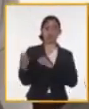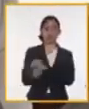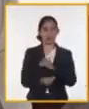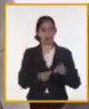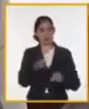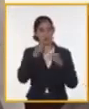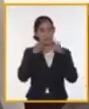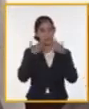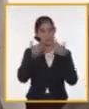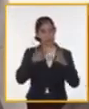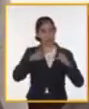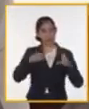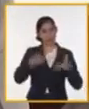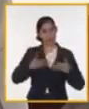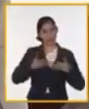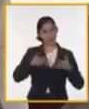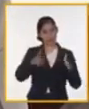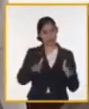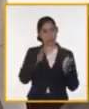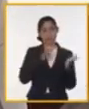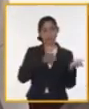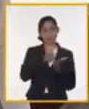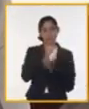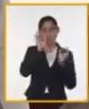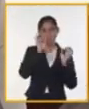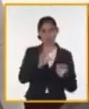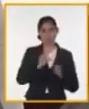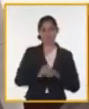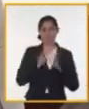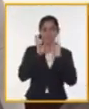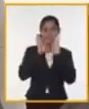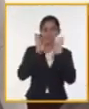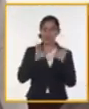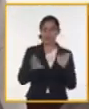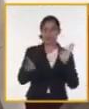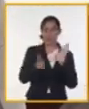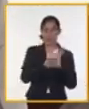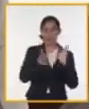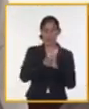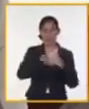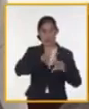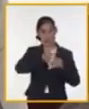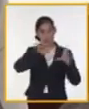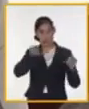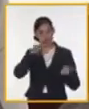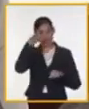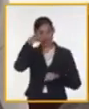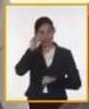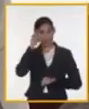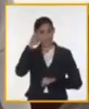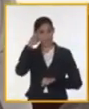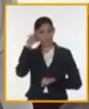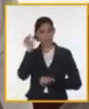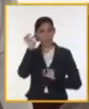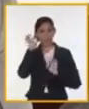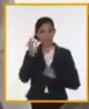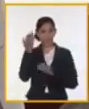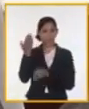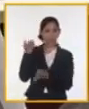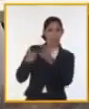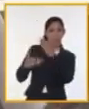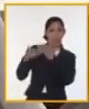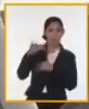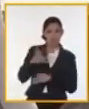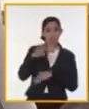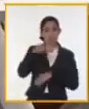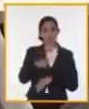esta carrera. También en el enfoque de las leyes de nuestro país, con un enfoque marxista, con ese pensamiento que tanto el primer secretario nos exige,